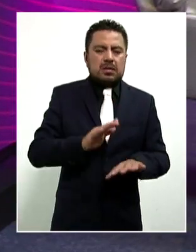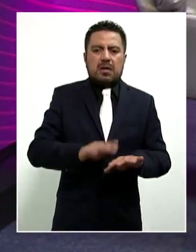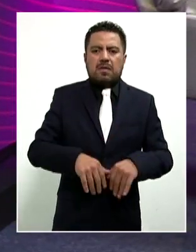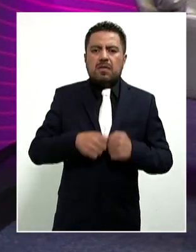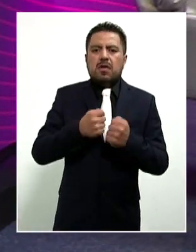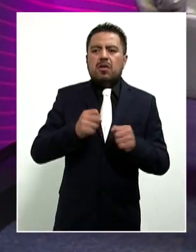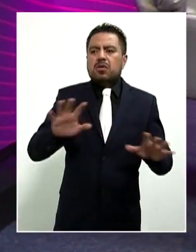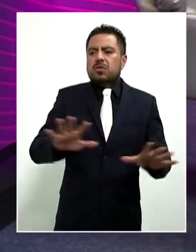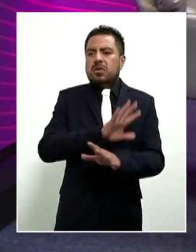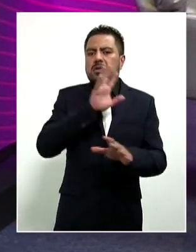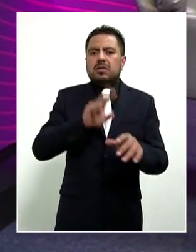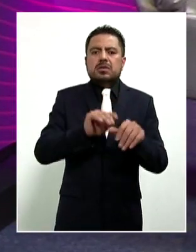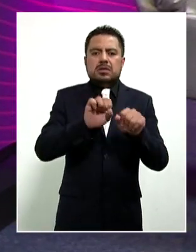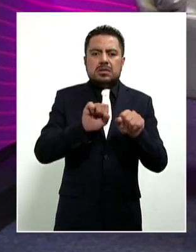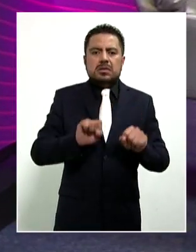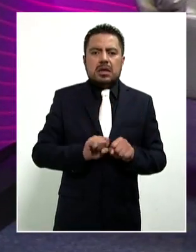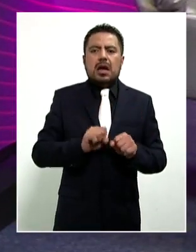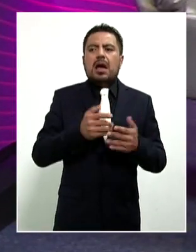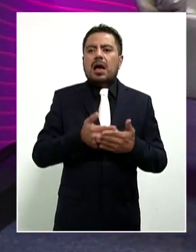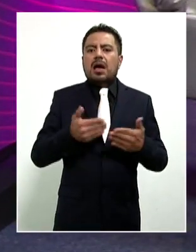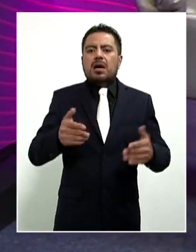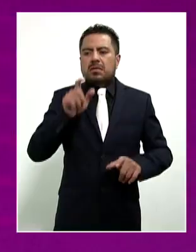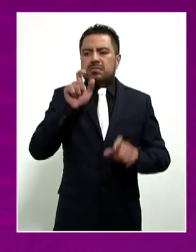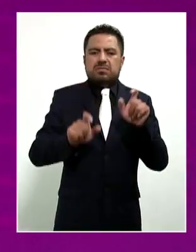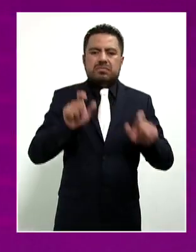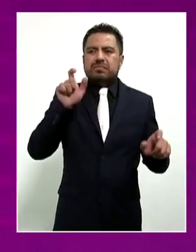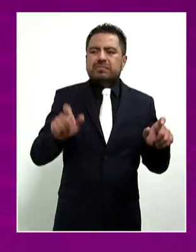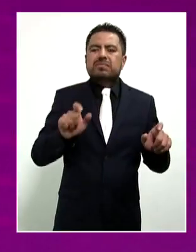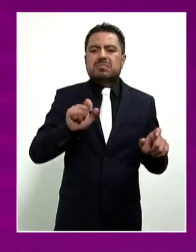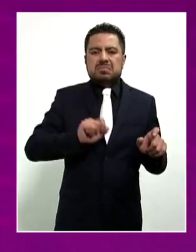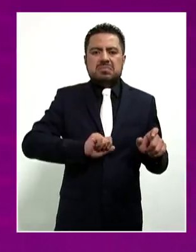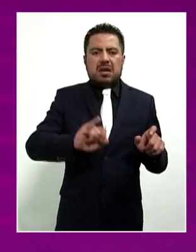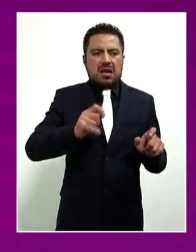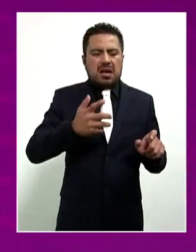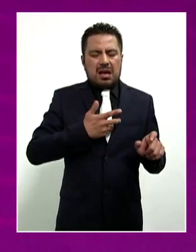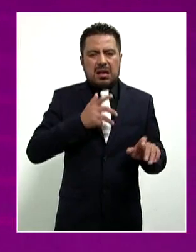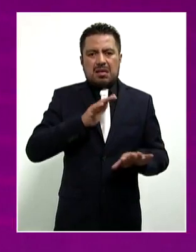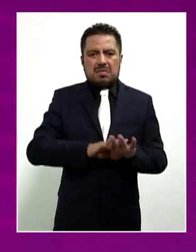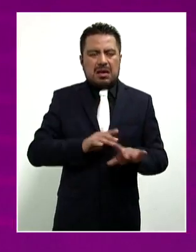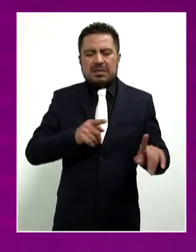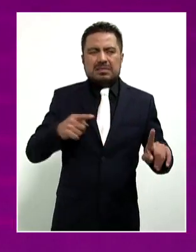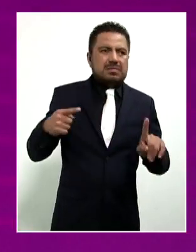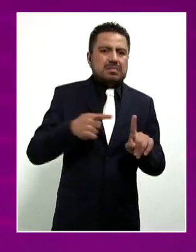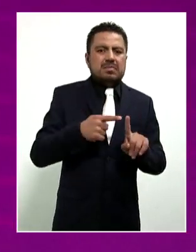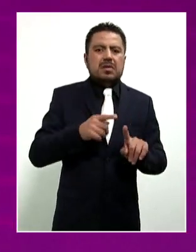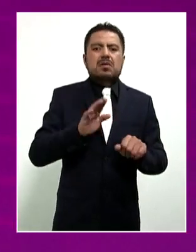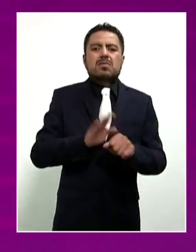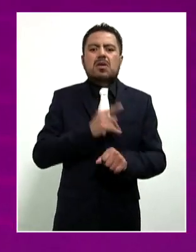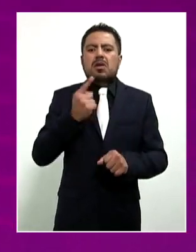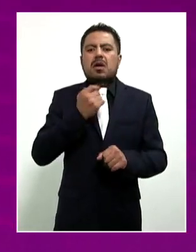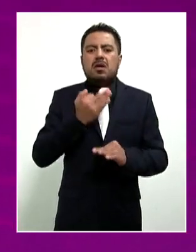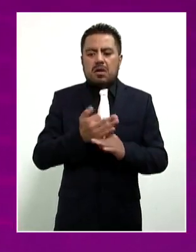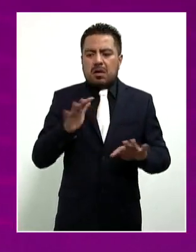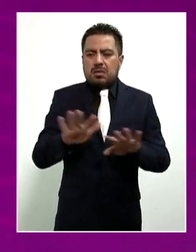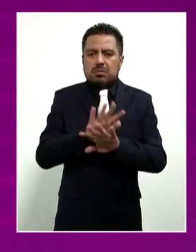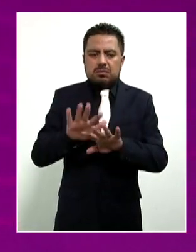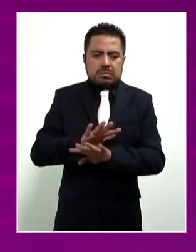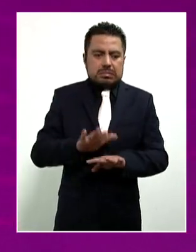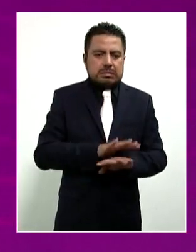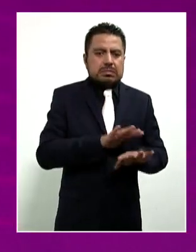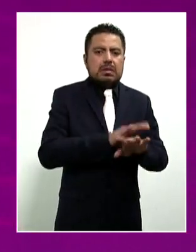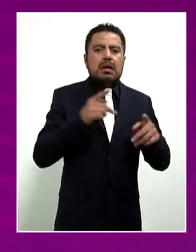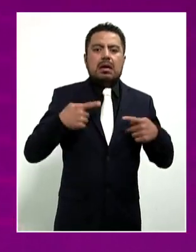fortaleciendo todo el sistema. Ahora, en cuanto a los perfiles, sí nos ha implicado grandes retos, porque ha cambiado de una